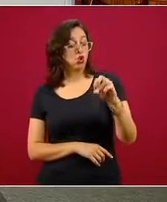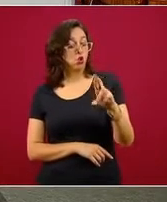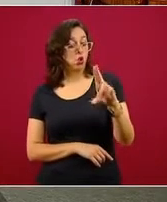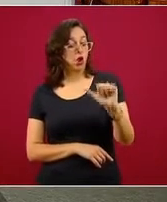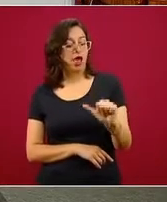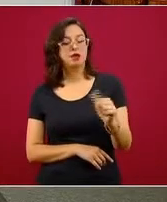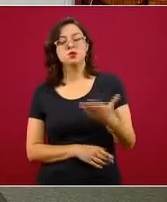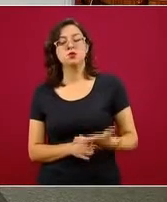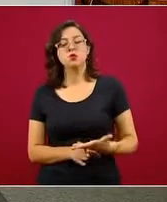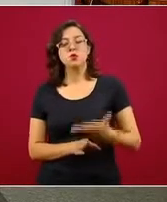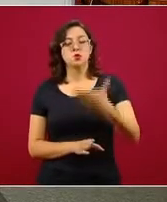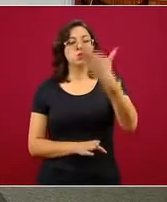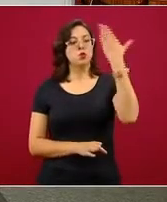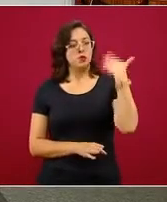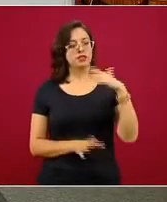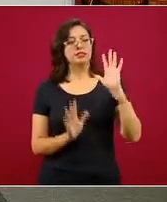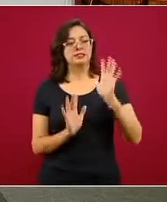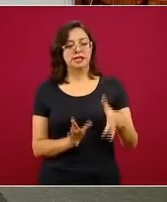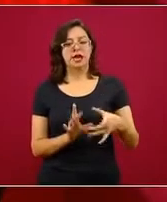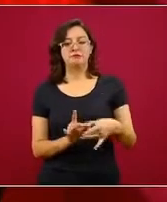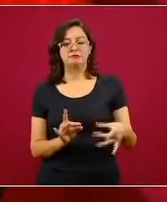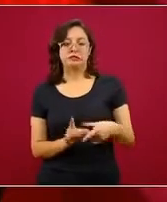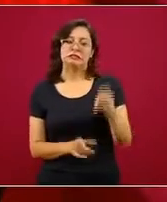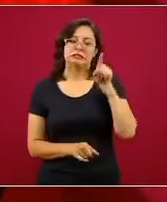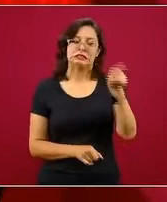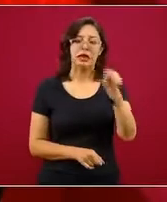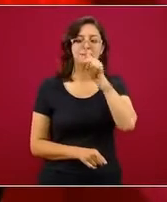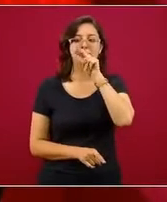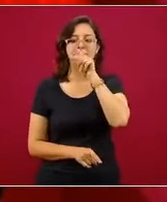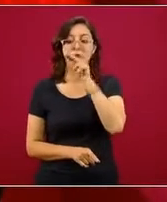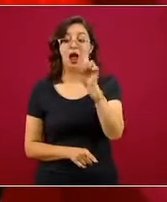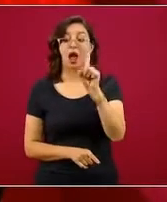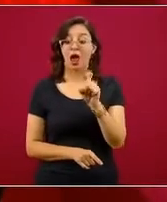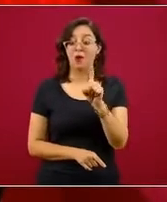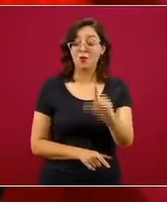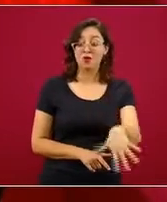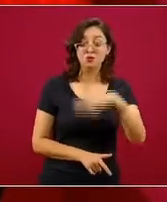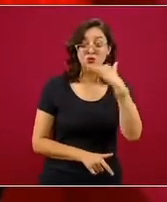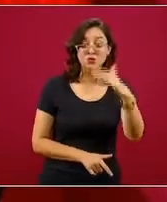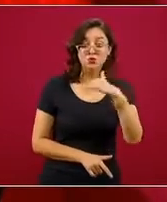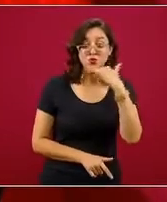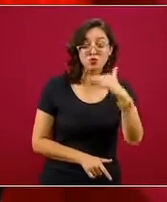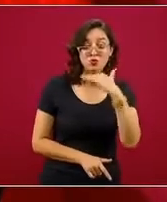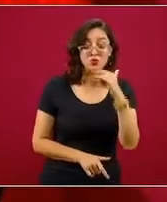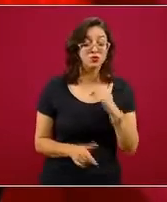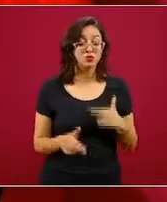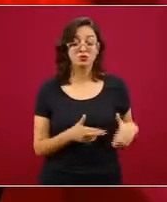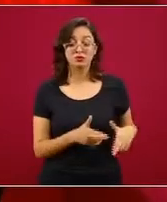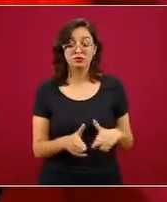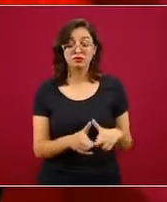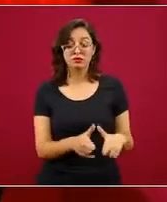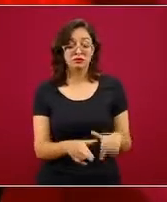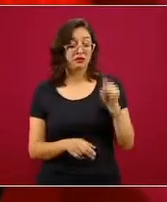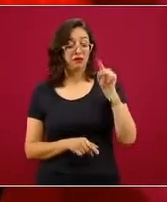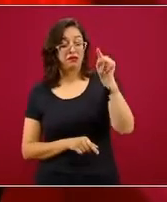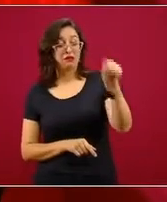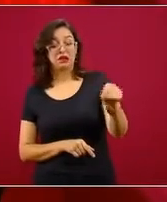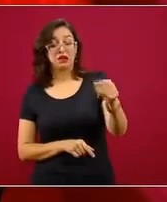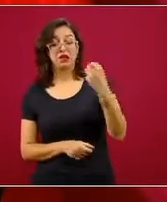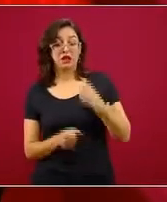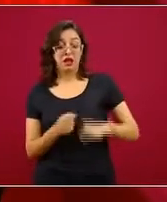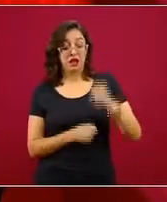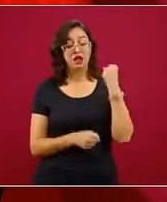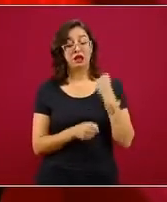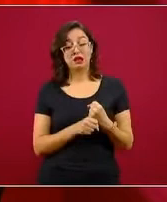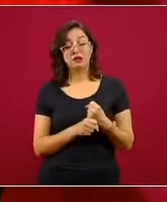meses atrás ya habíamos comentado, existe la preocupación de la contaminación que se dio hace algunos años en el